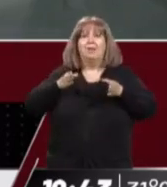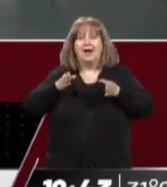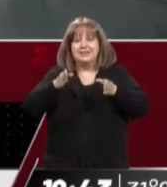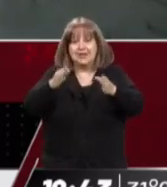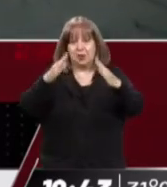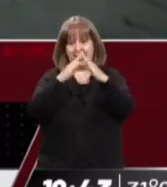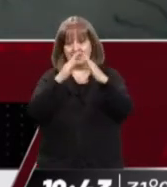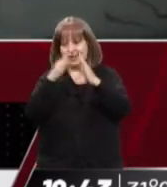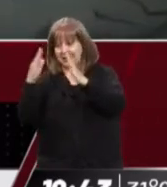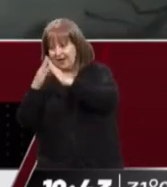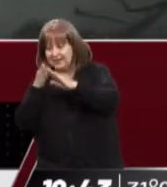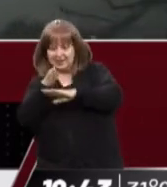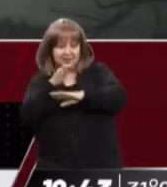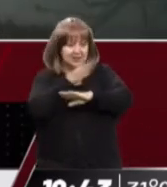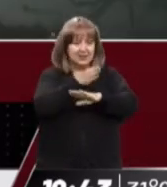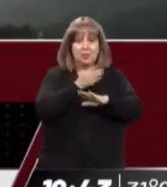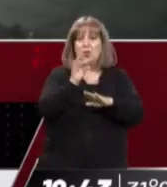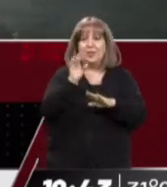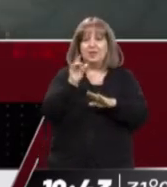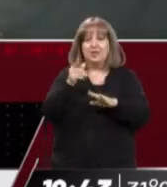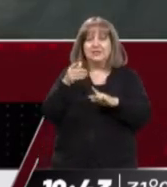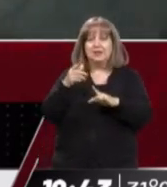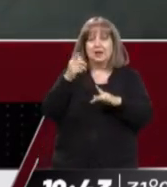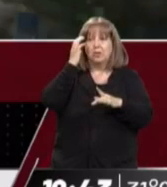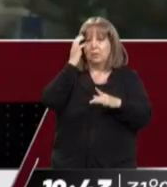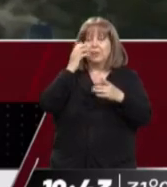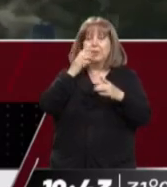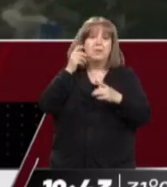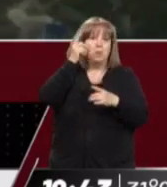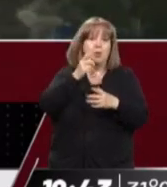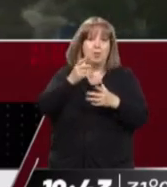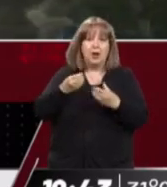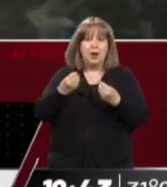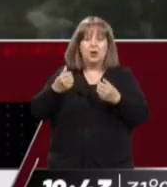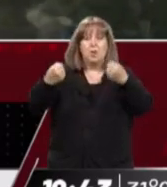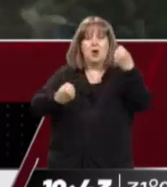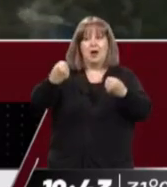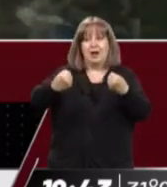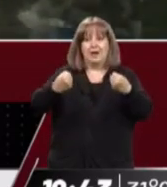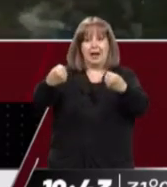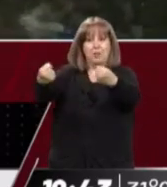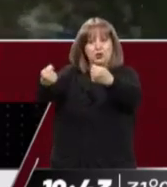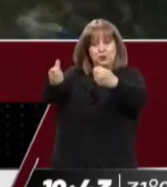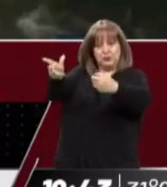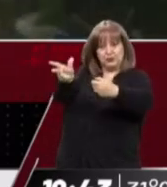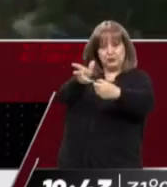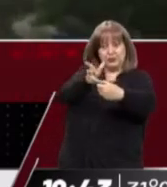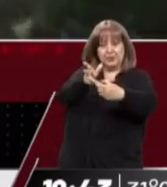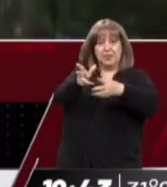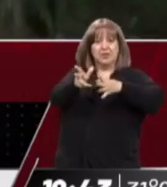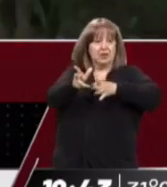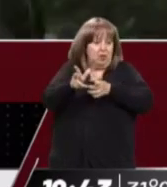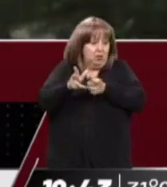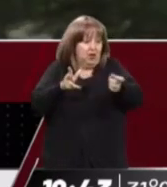pasillos o por las casas y es muy difícil para los bomberos llegar con los autobombas las mangueras solamente y los bomberos